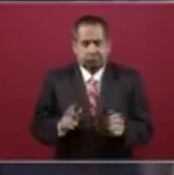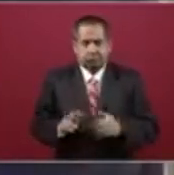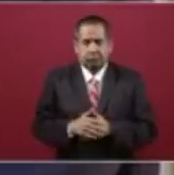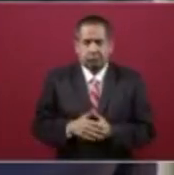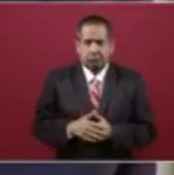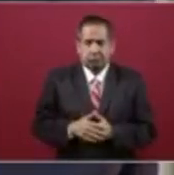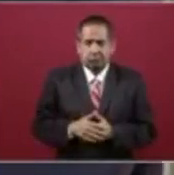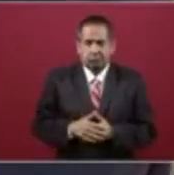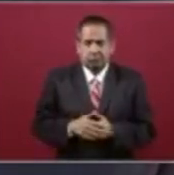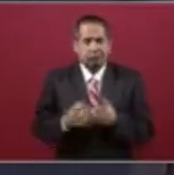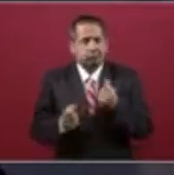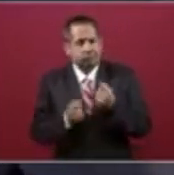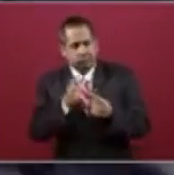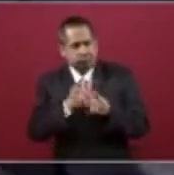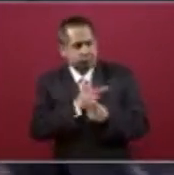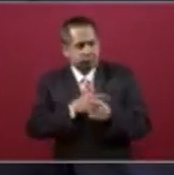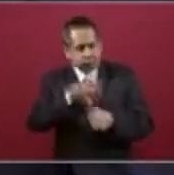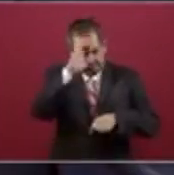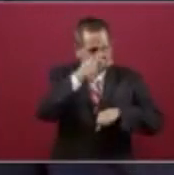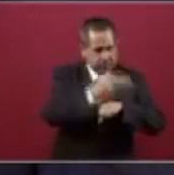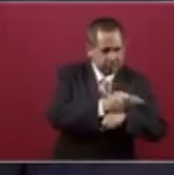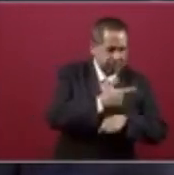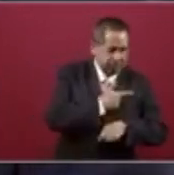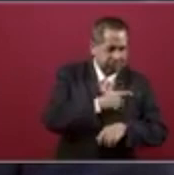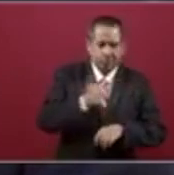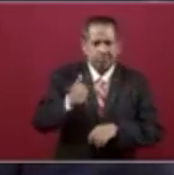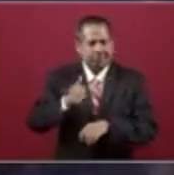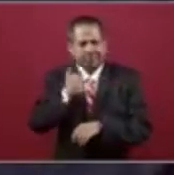Algunos nos gusta tener compadres, otros no.